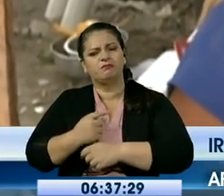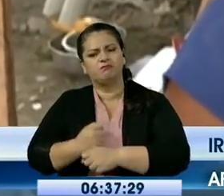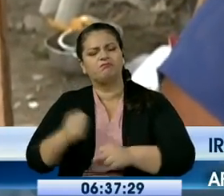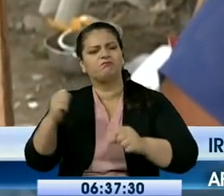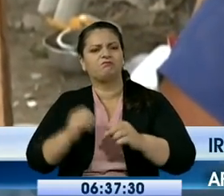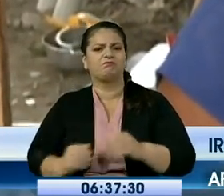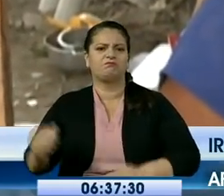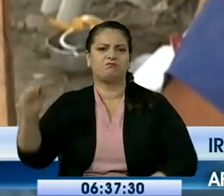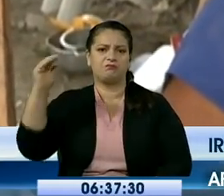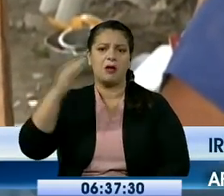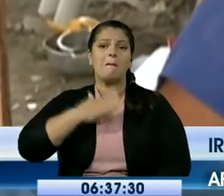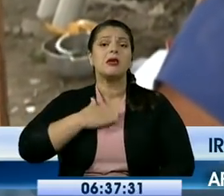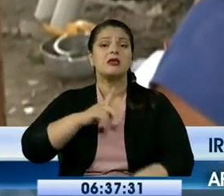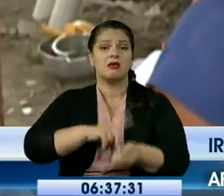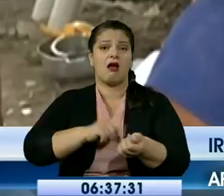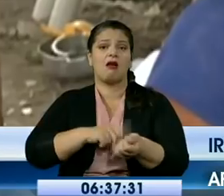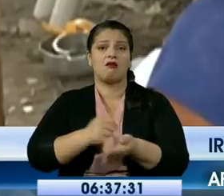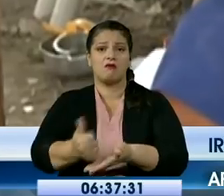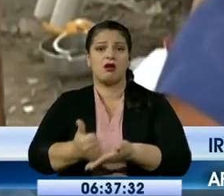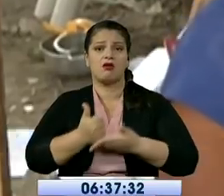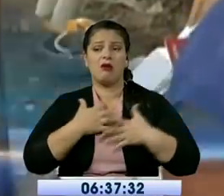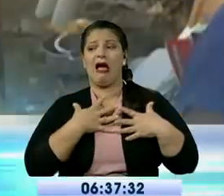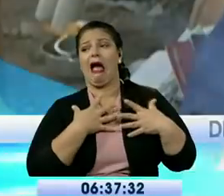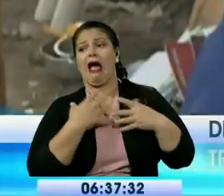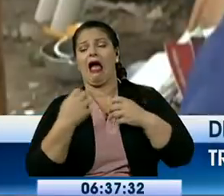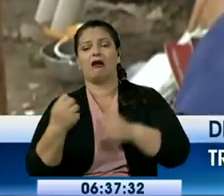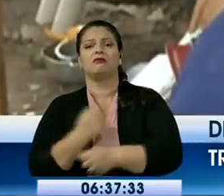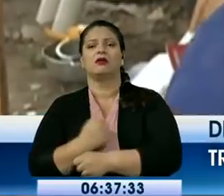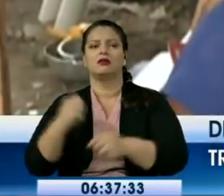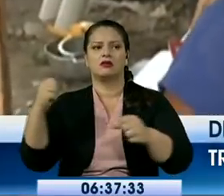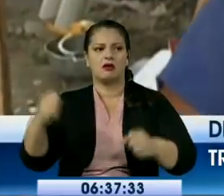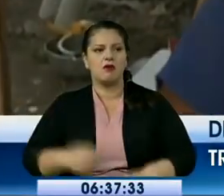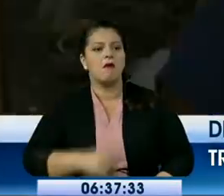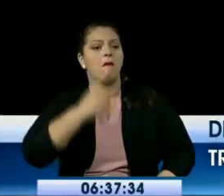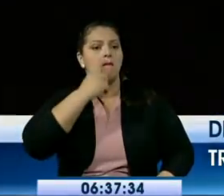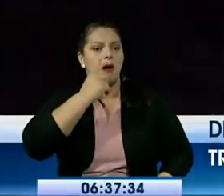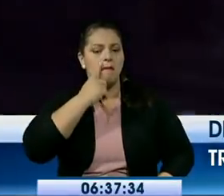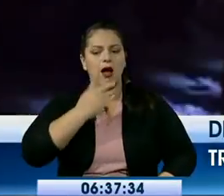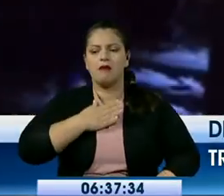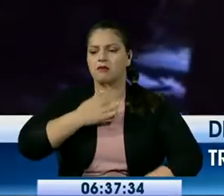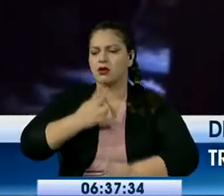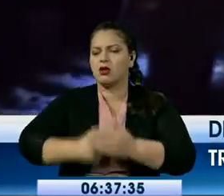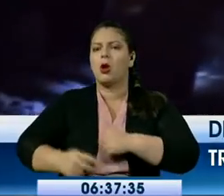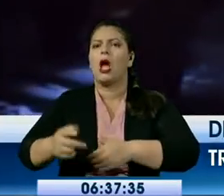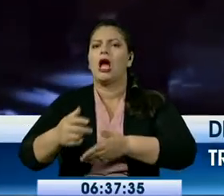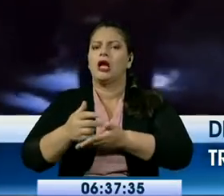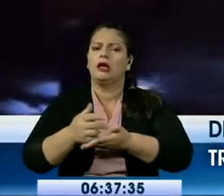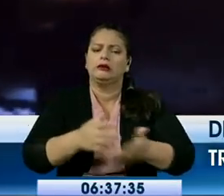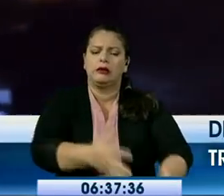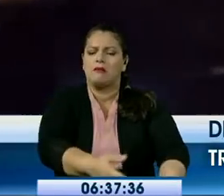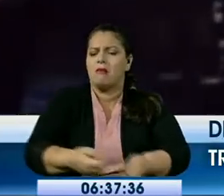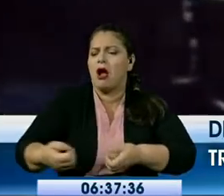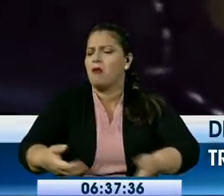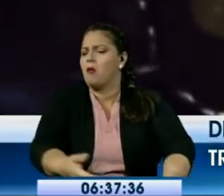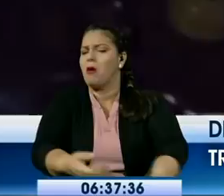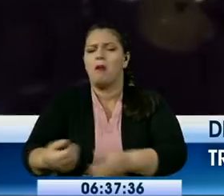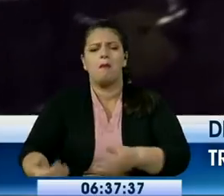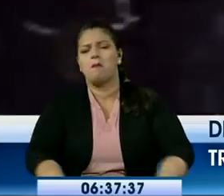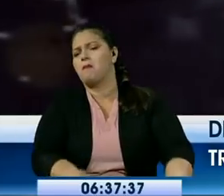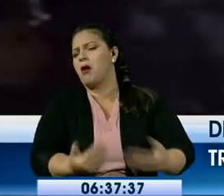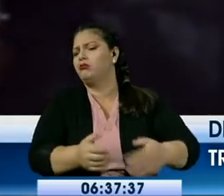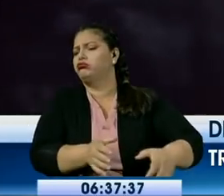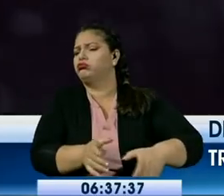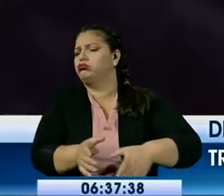sacó. Y lo sacó a mi papá y a mis hijos. Señor, ustedes son tres. ¡Baje! Sí, pero tú sabes cómo